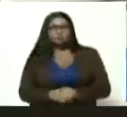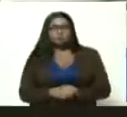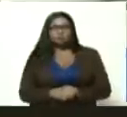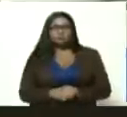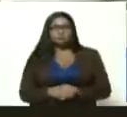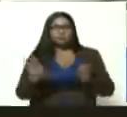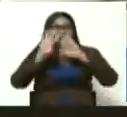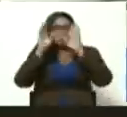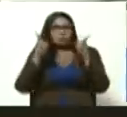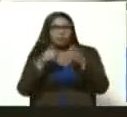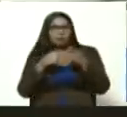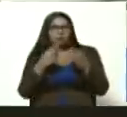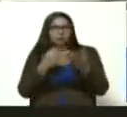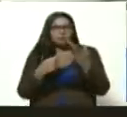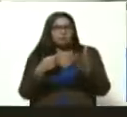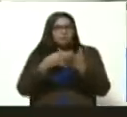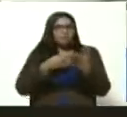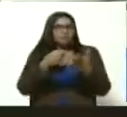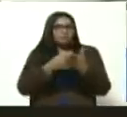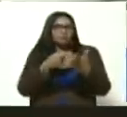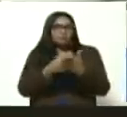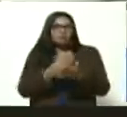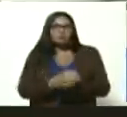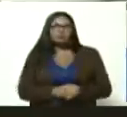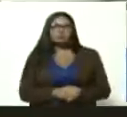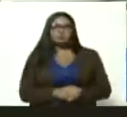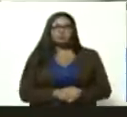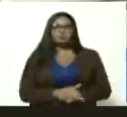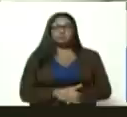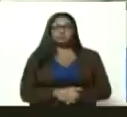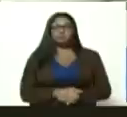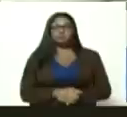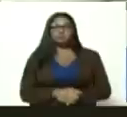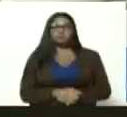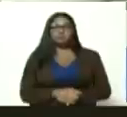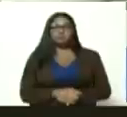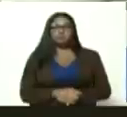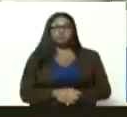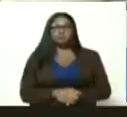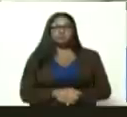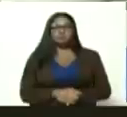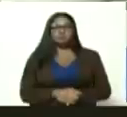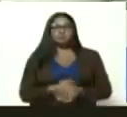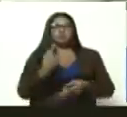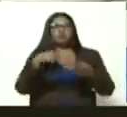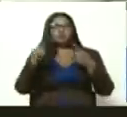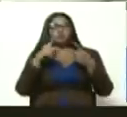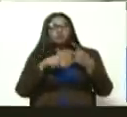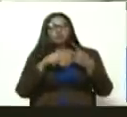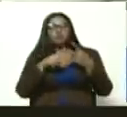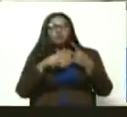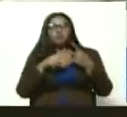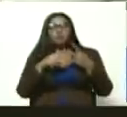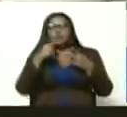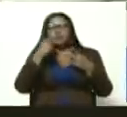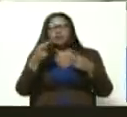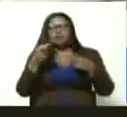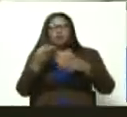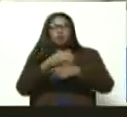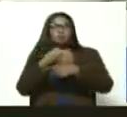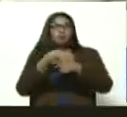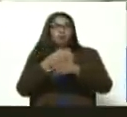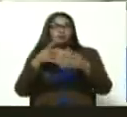son sus fuentes de financiamiento con respecto a a lo que vivió el gobierno norteamericano